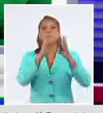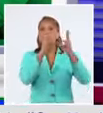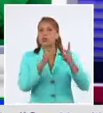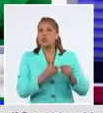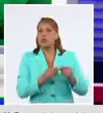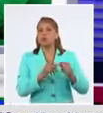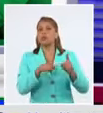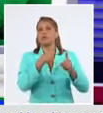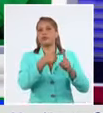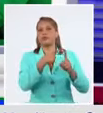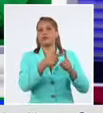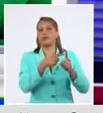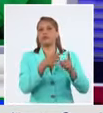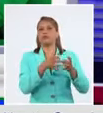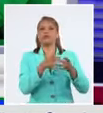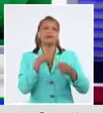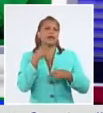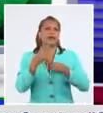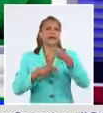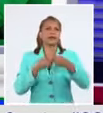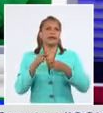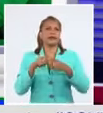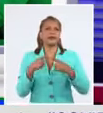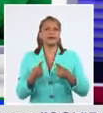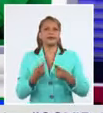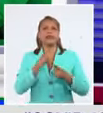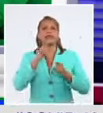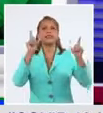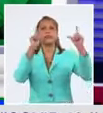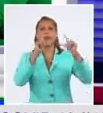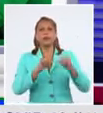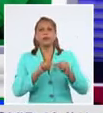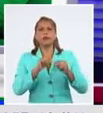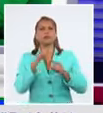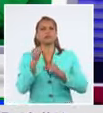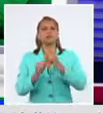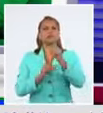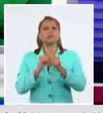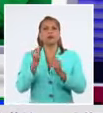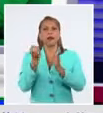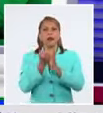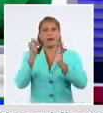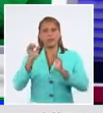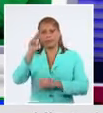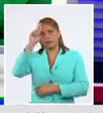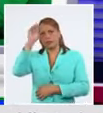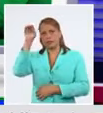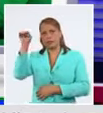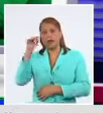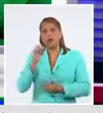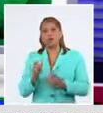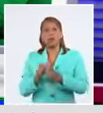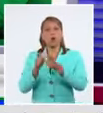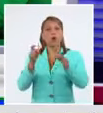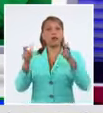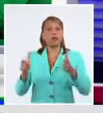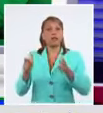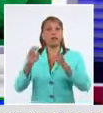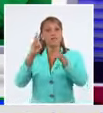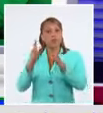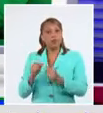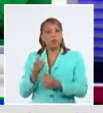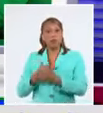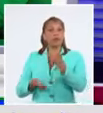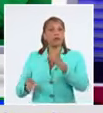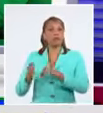diagnosticaron, lo cual permite disminuir el número de activos e incrementar el número de recuperados, como